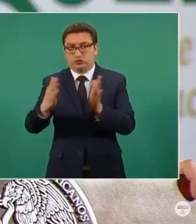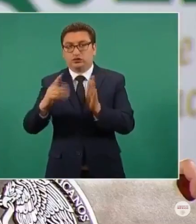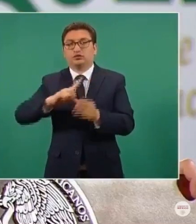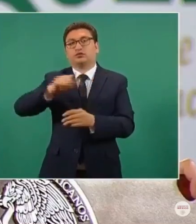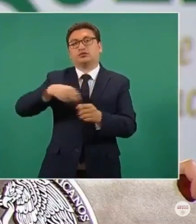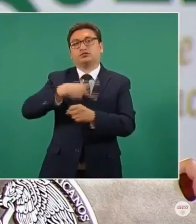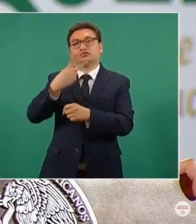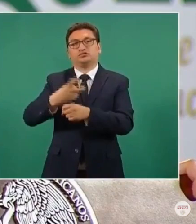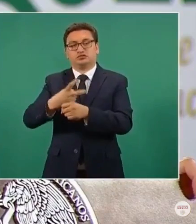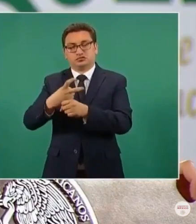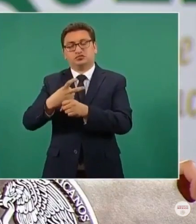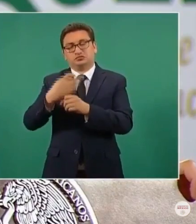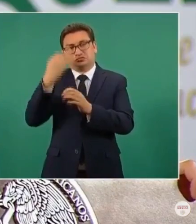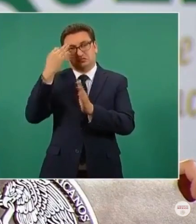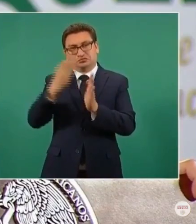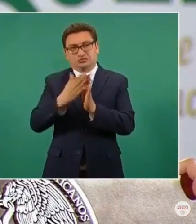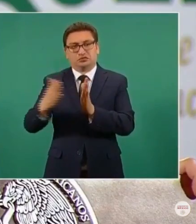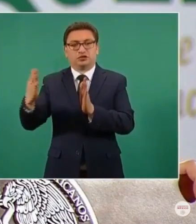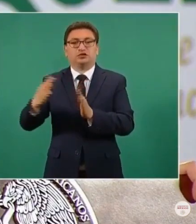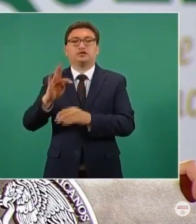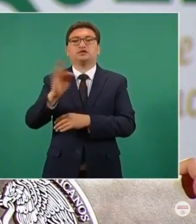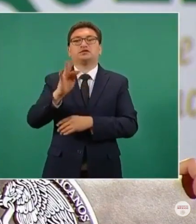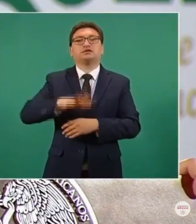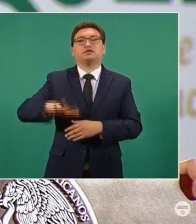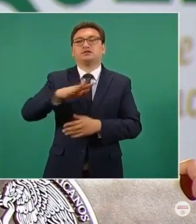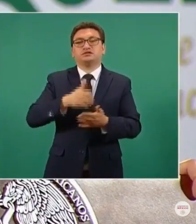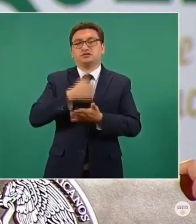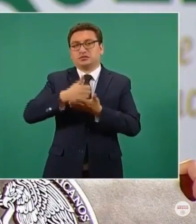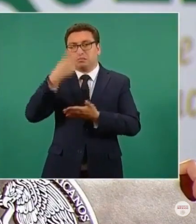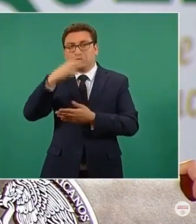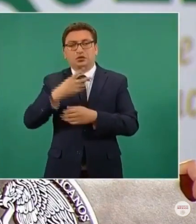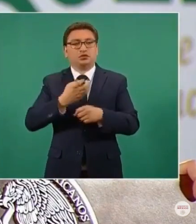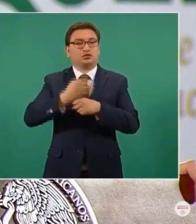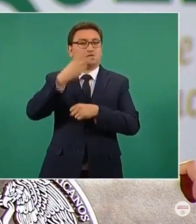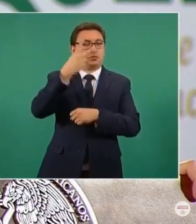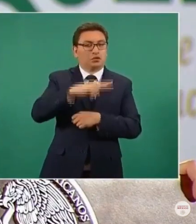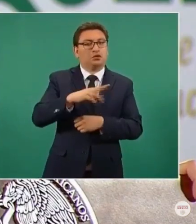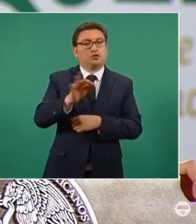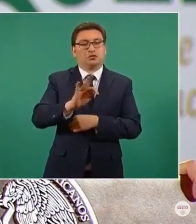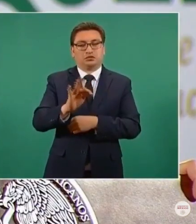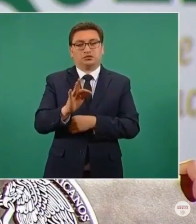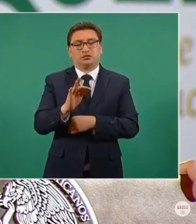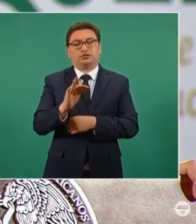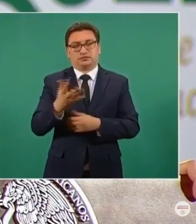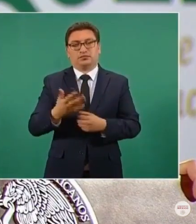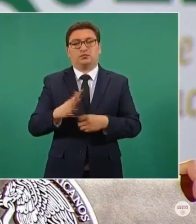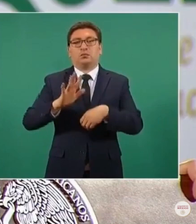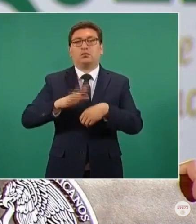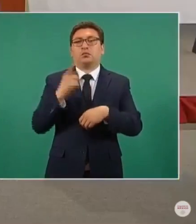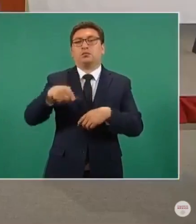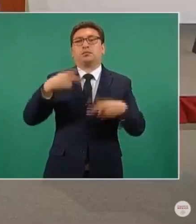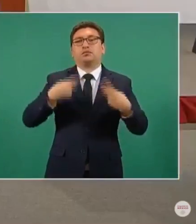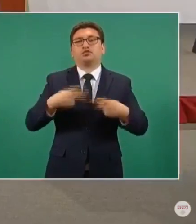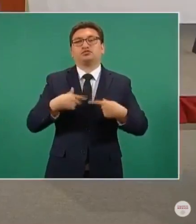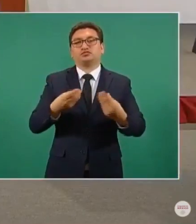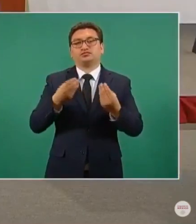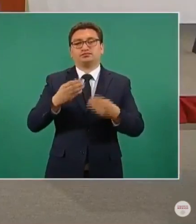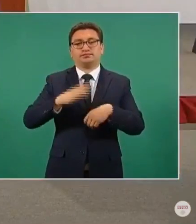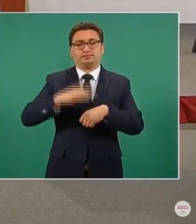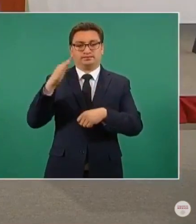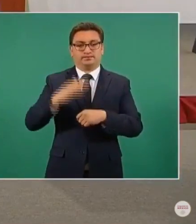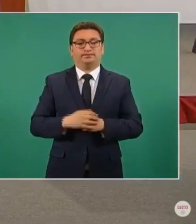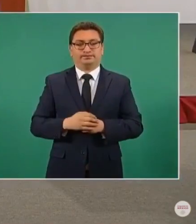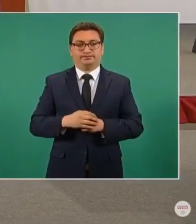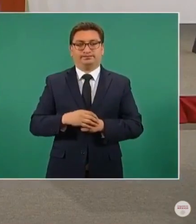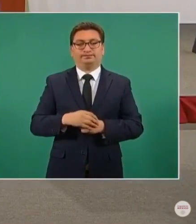Esto posiblemente solo va a ocurrir en la Ciudad de México, el Estado de México y que son las que tienen la mayor población.